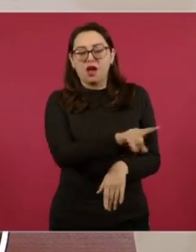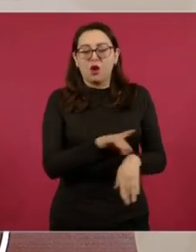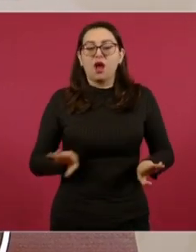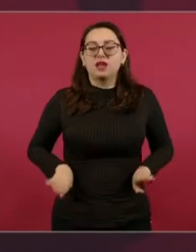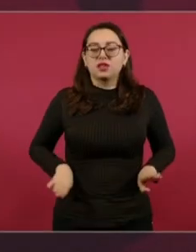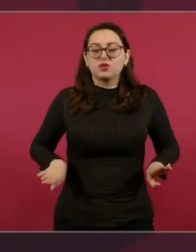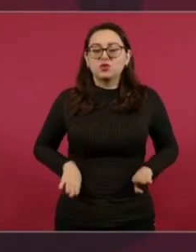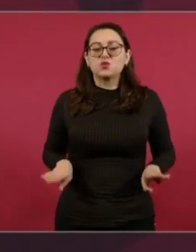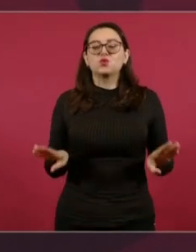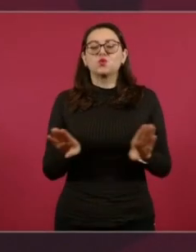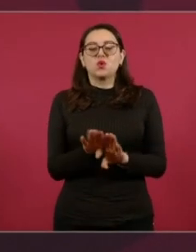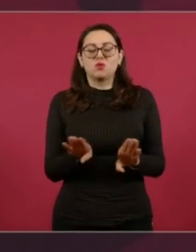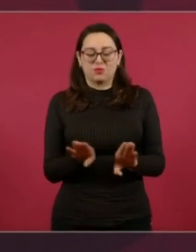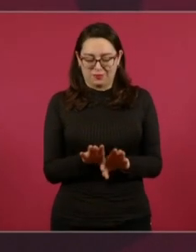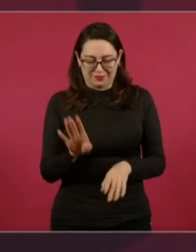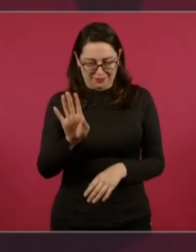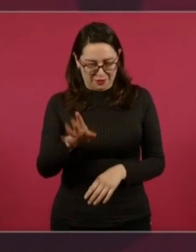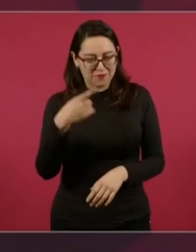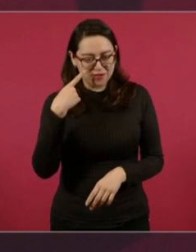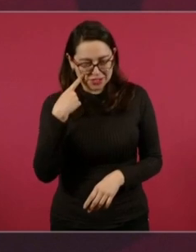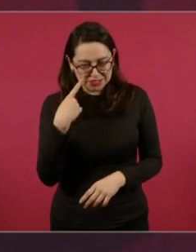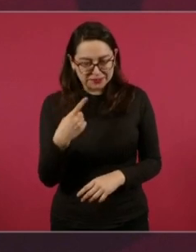lo que están pronosticando,